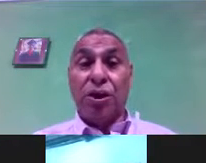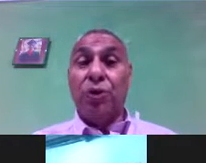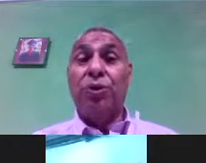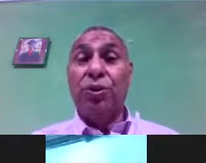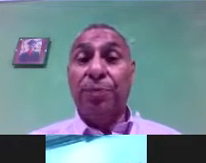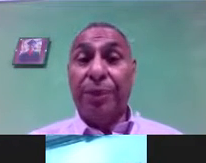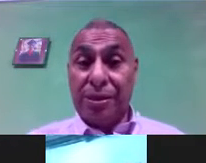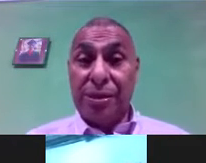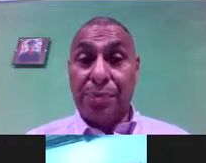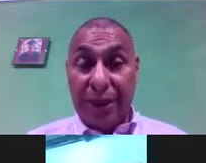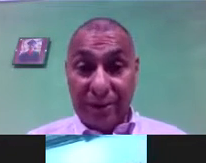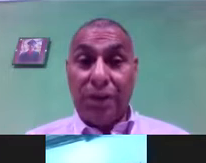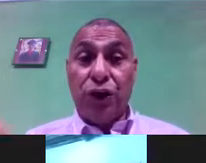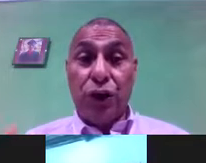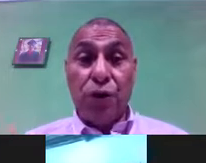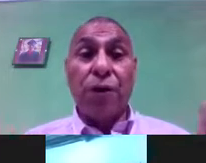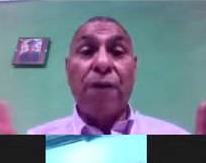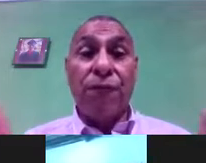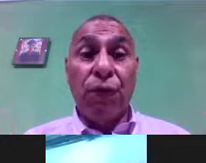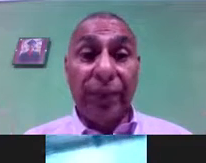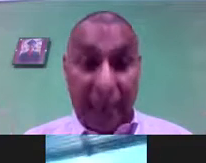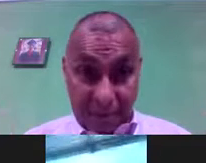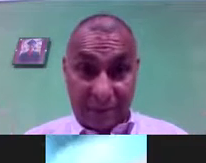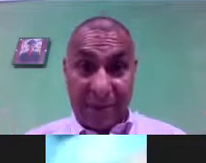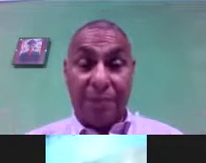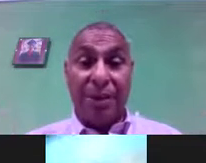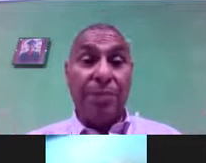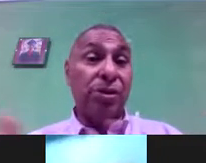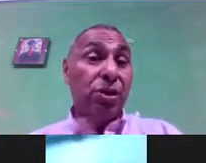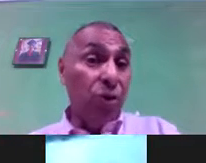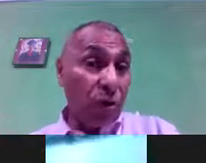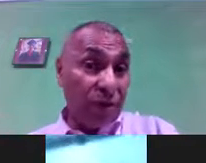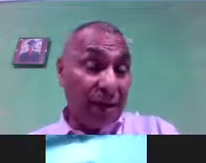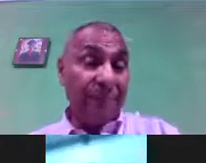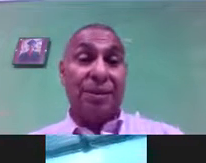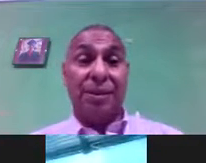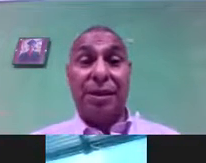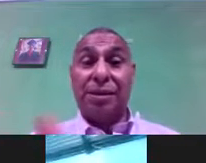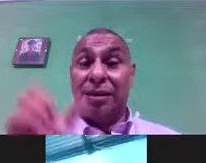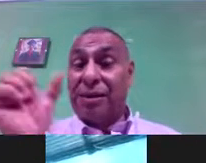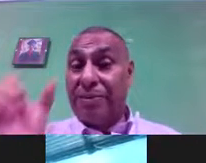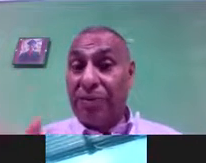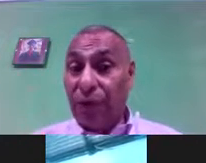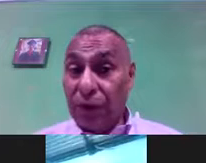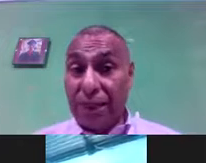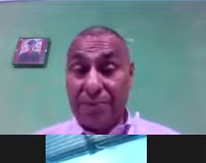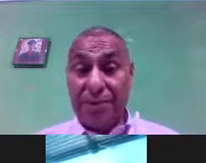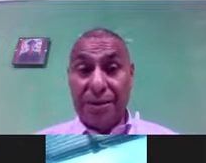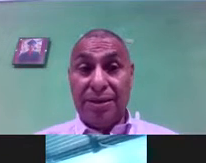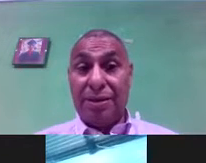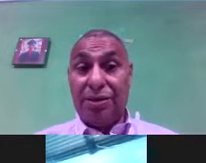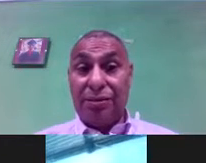a decir, could you please spell your full name? Ya aprendimos your, ¿verdad? Ya sabemos full